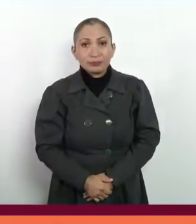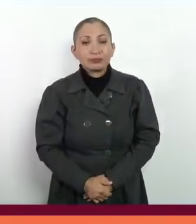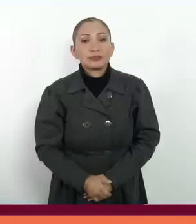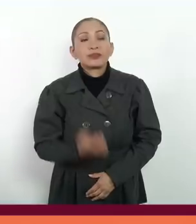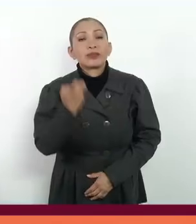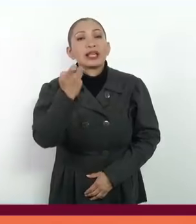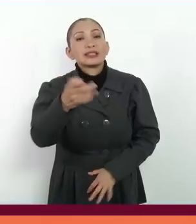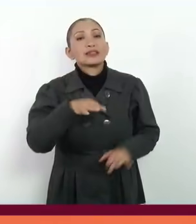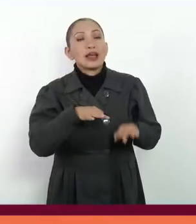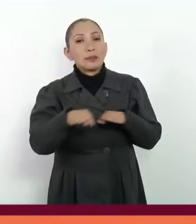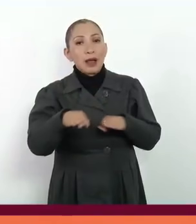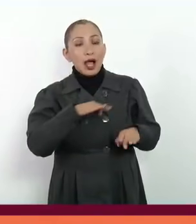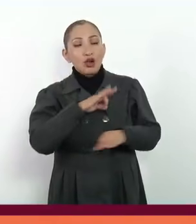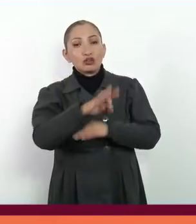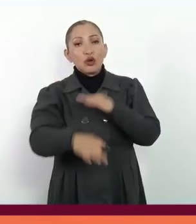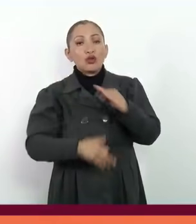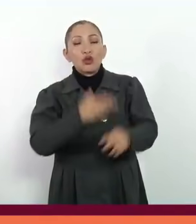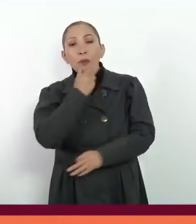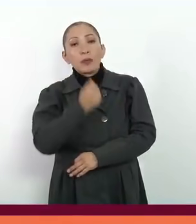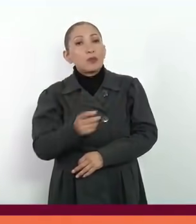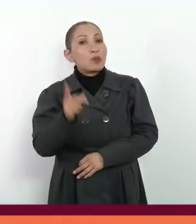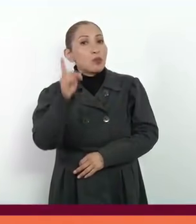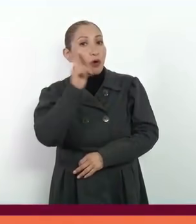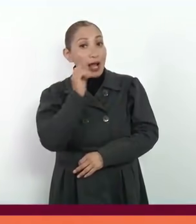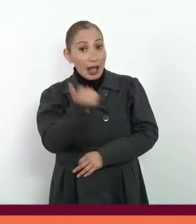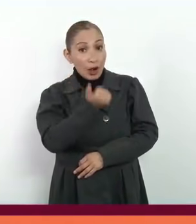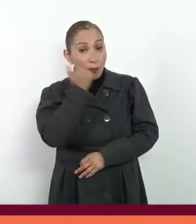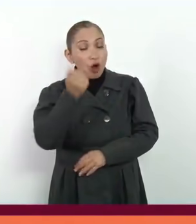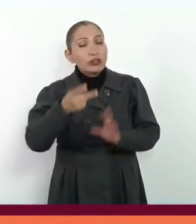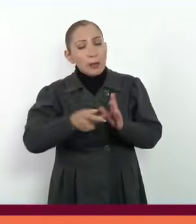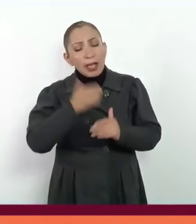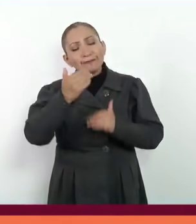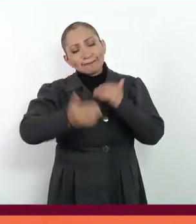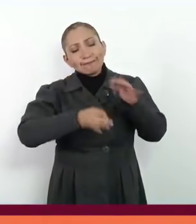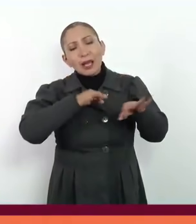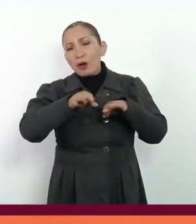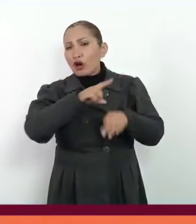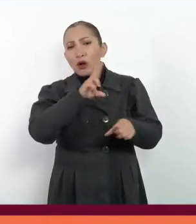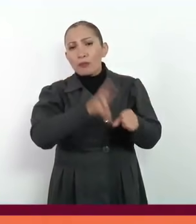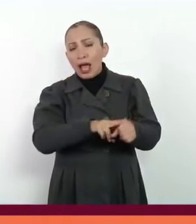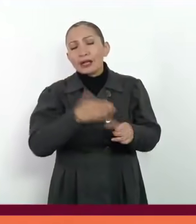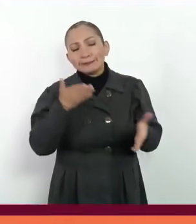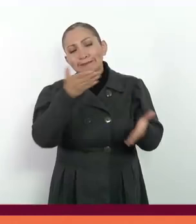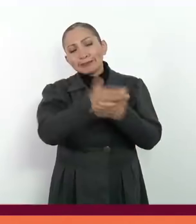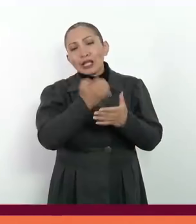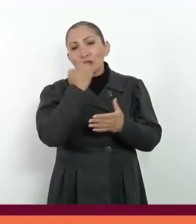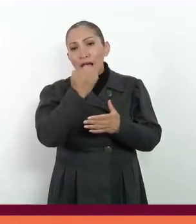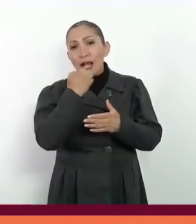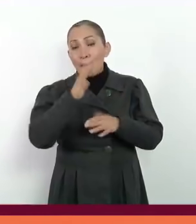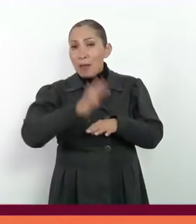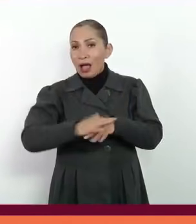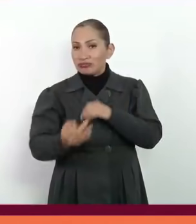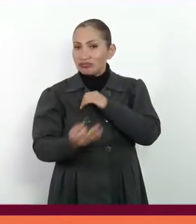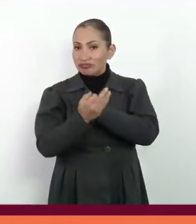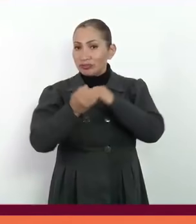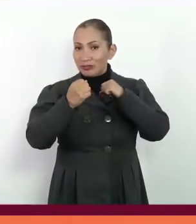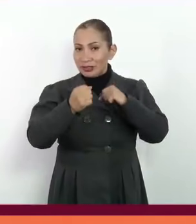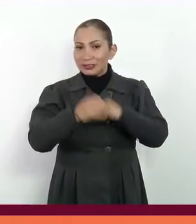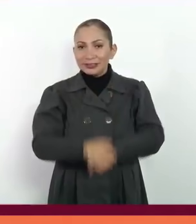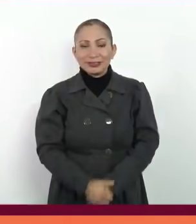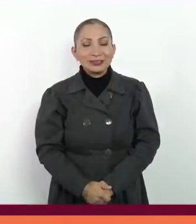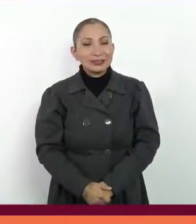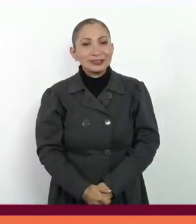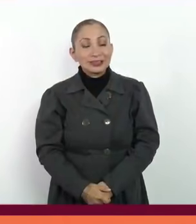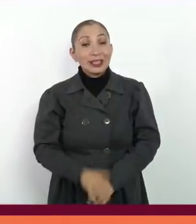Con este tipo de esfuerzo, todas y todos volverán a retomar su rutina diaria y regresarán a su escuela más fortalecidas